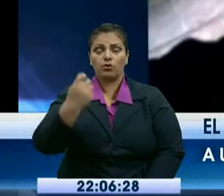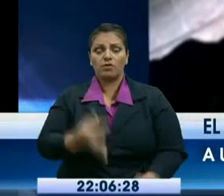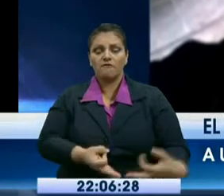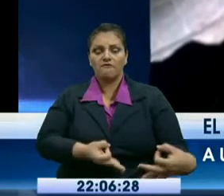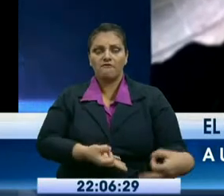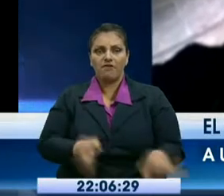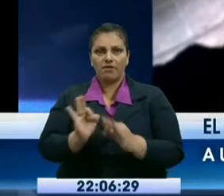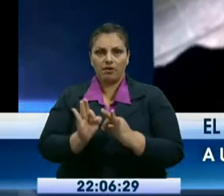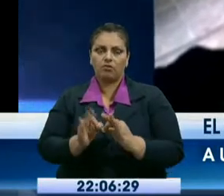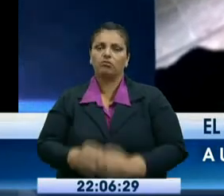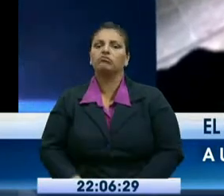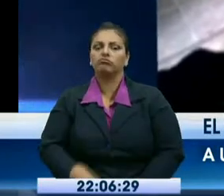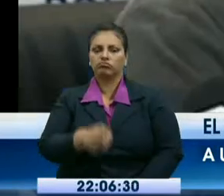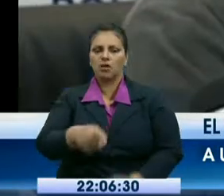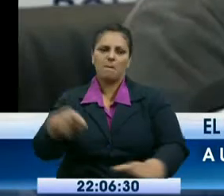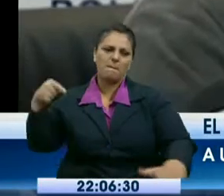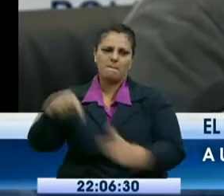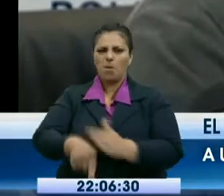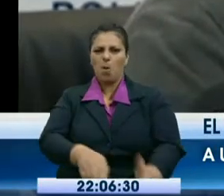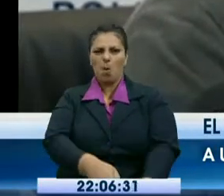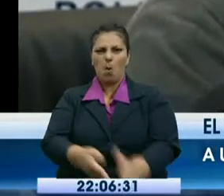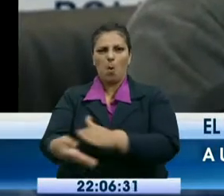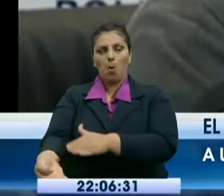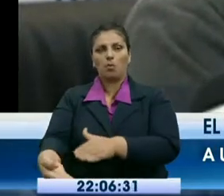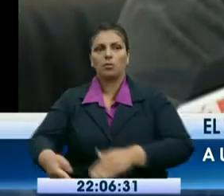pagó el pasaje 2